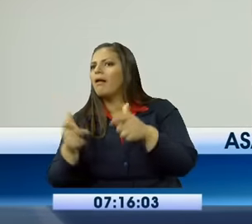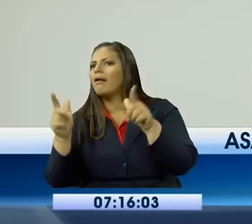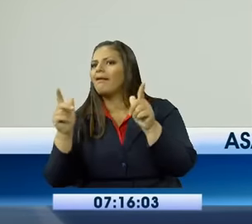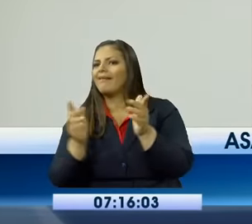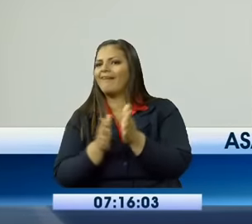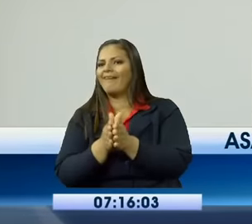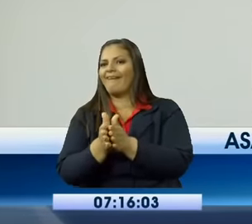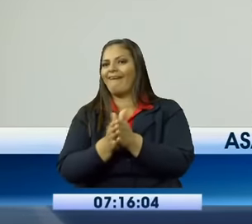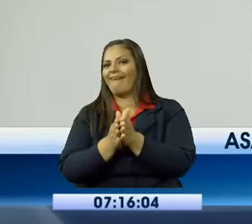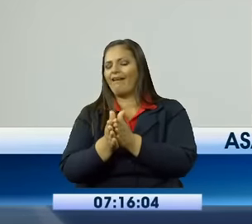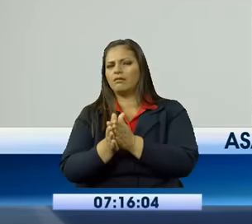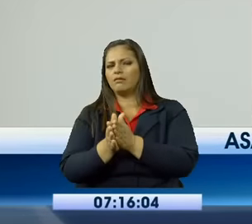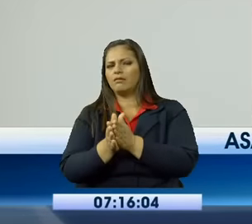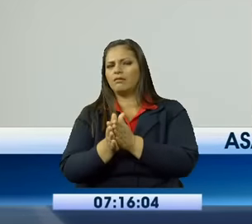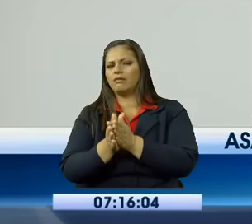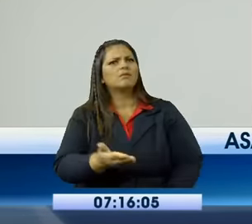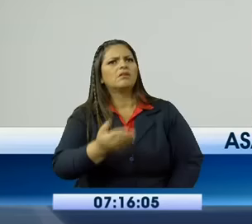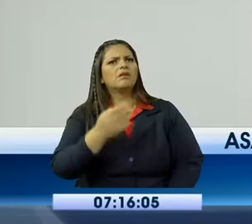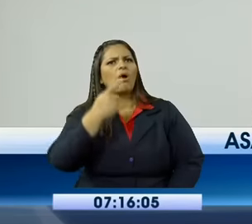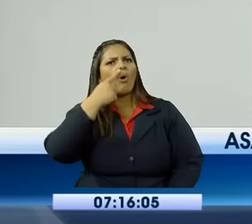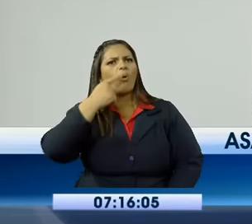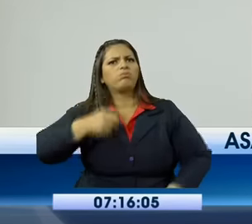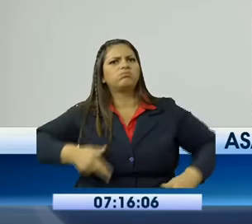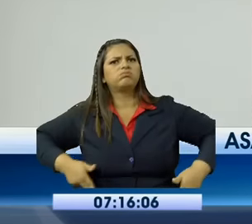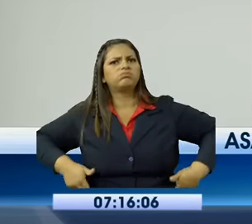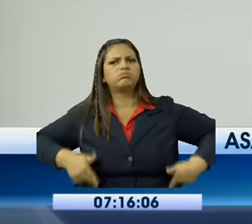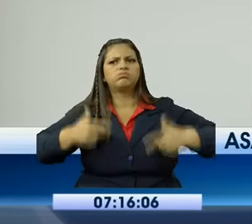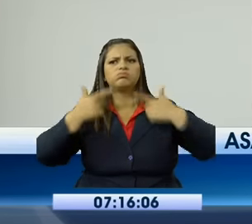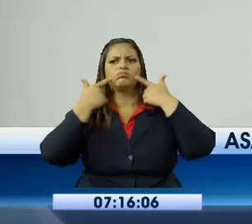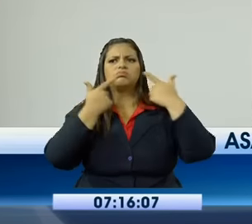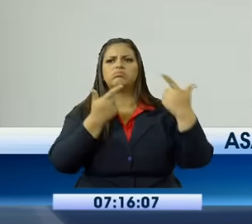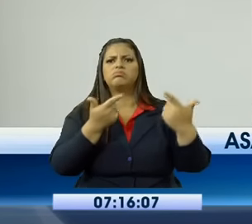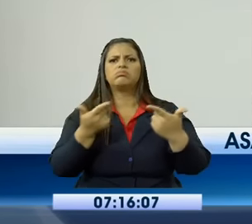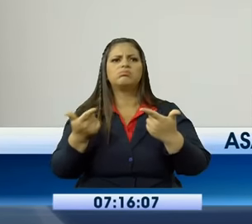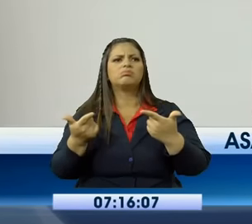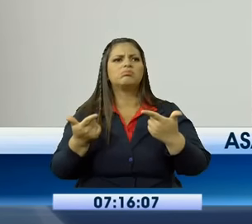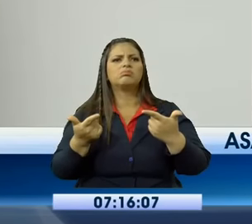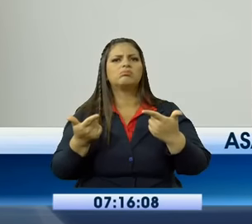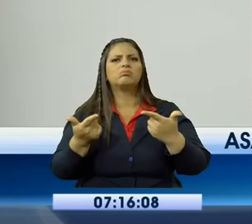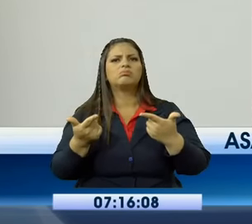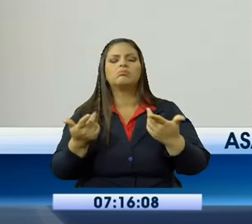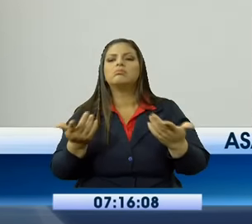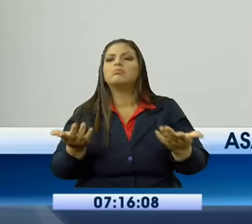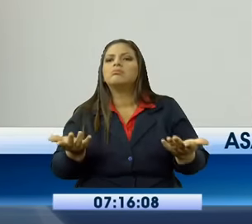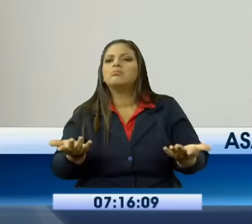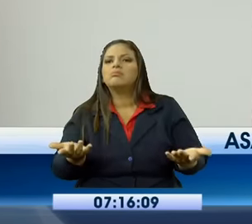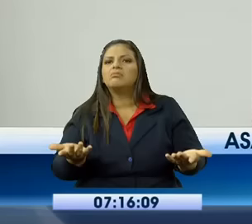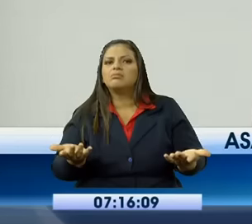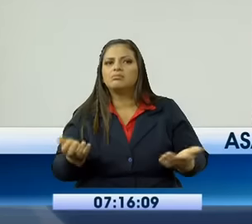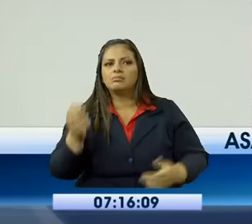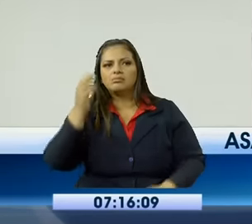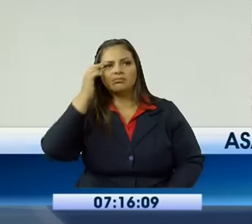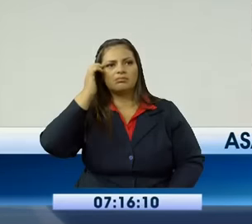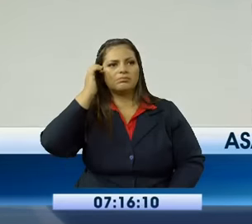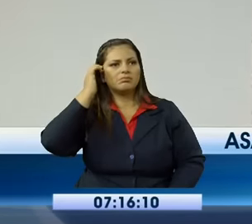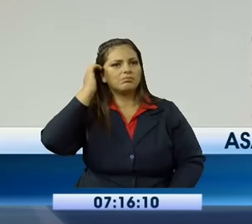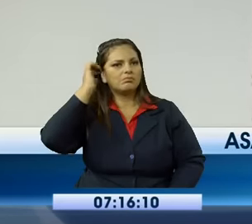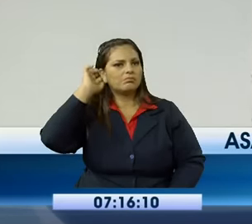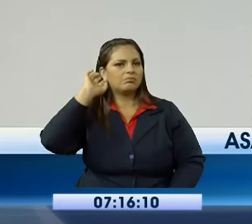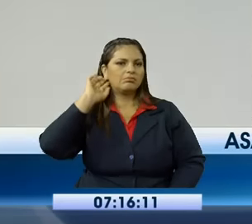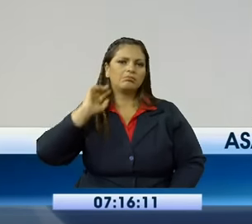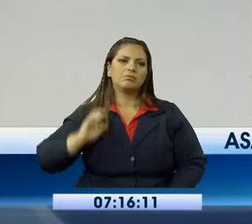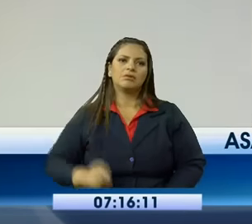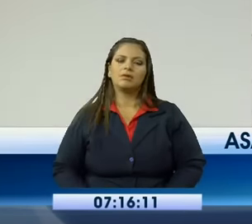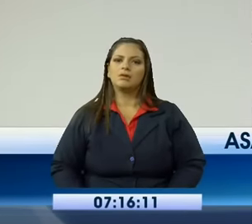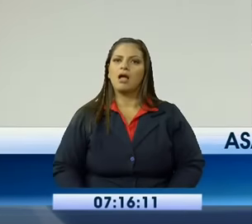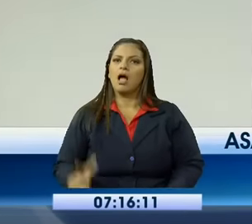alguien, ¿verdad? Claro. Siempre hay un ojo seco, mi querido Hugo. Y ahí están las cámaras, no me digas. Tanto interiormente, tanto como dentro,